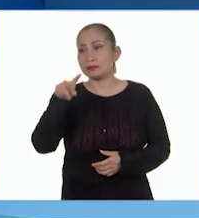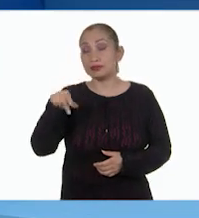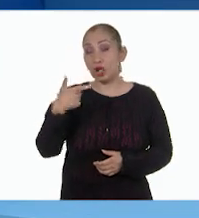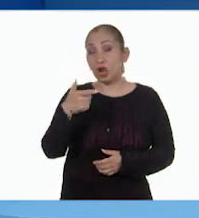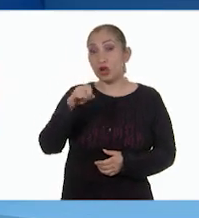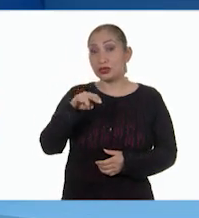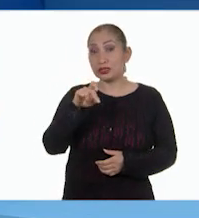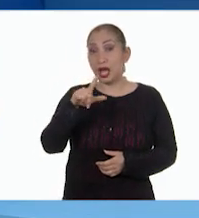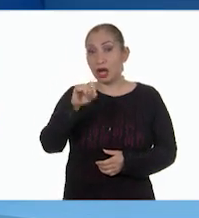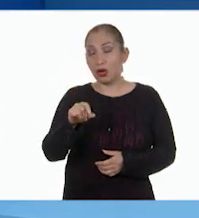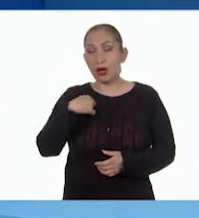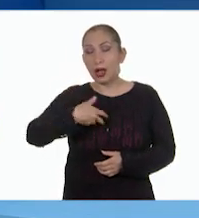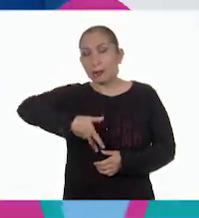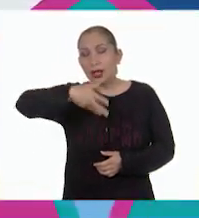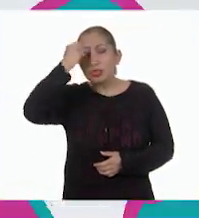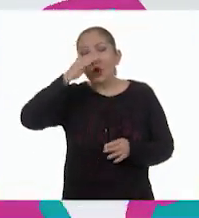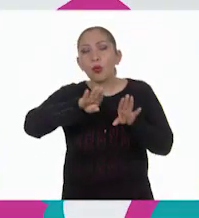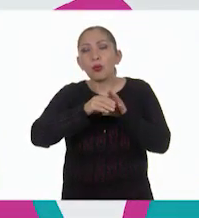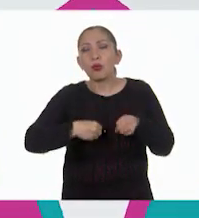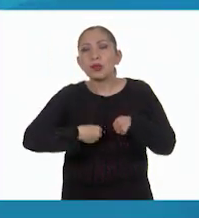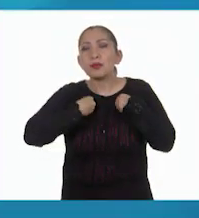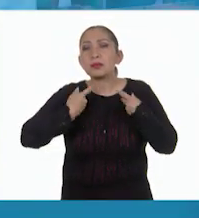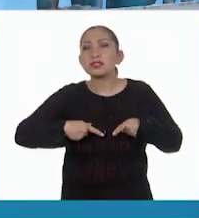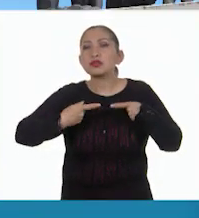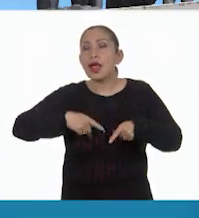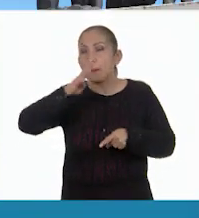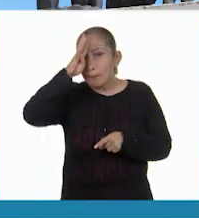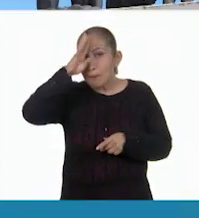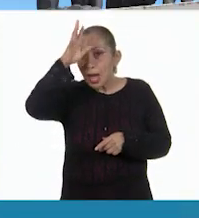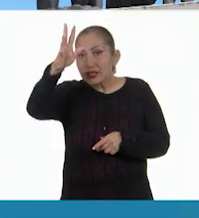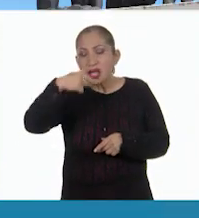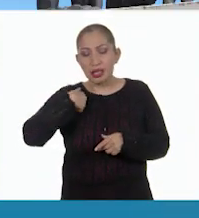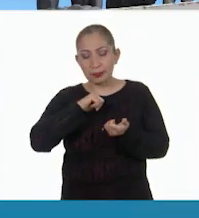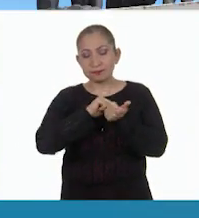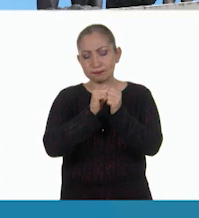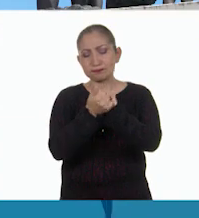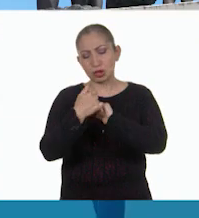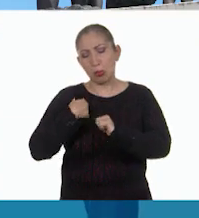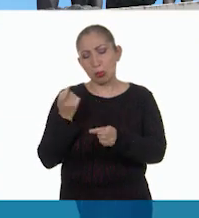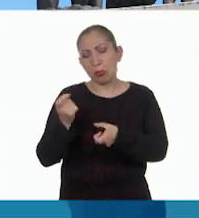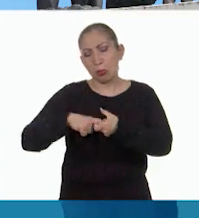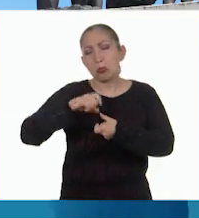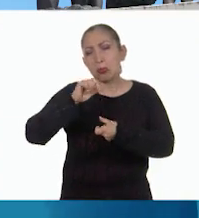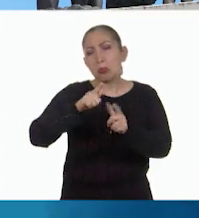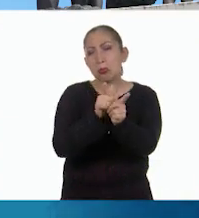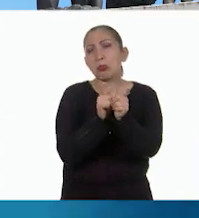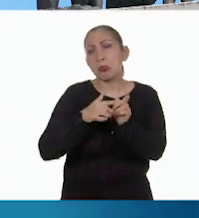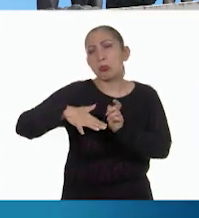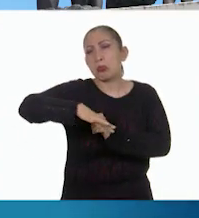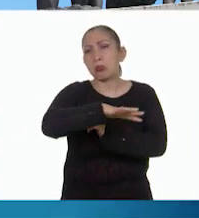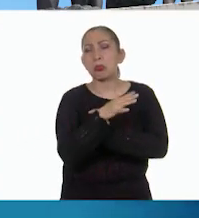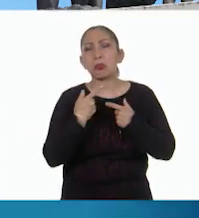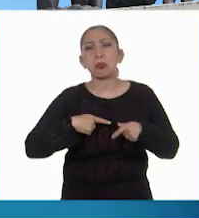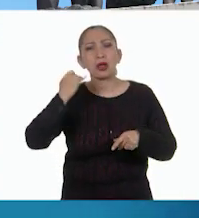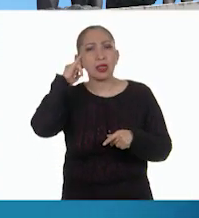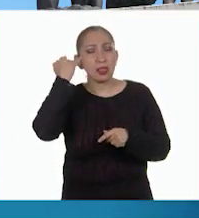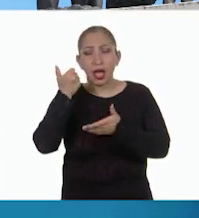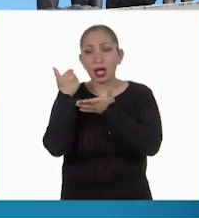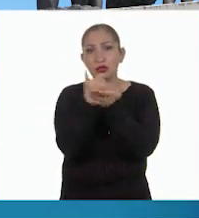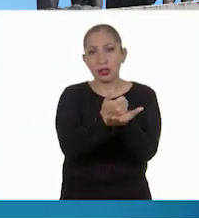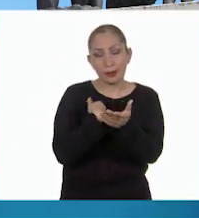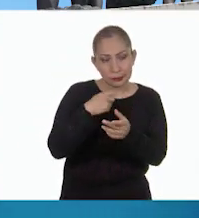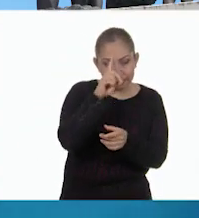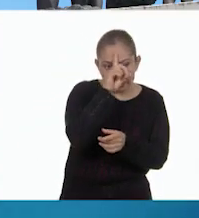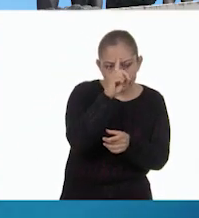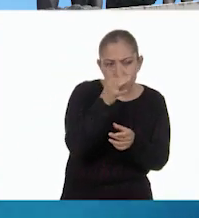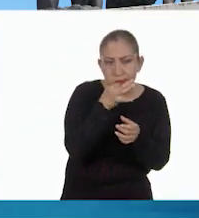Gonzalo Guerrero aprendió la forma de vida de los mayas y decidió convertirse en uno más de ellos, incluso ayudándolos militarmente